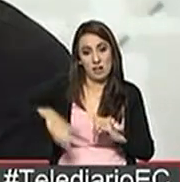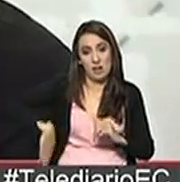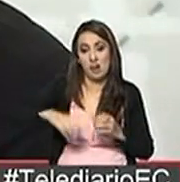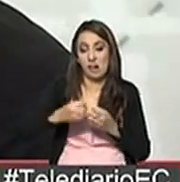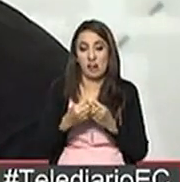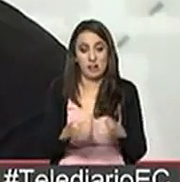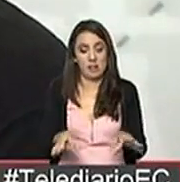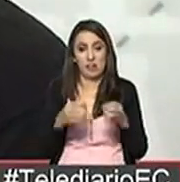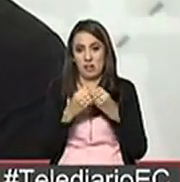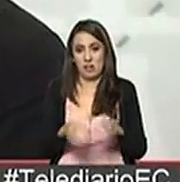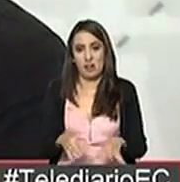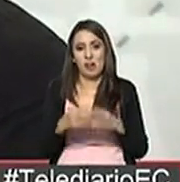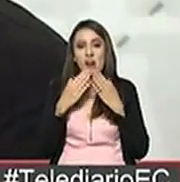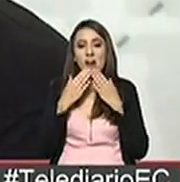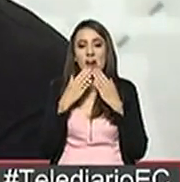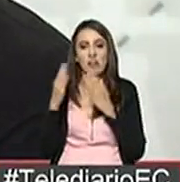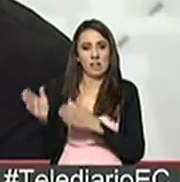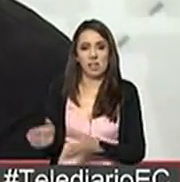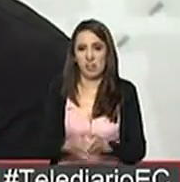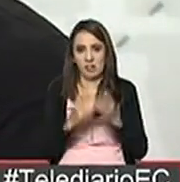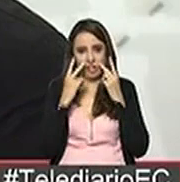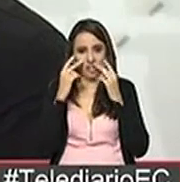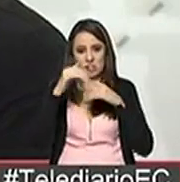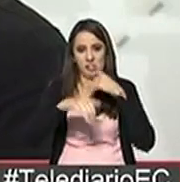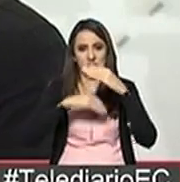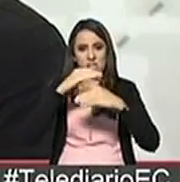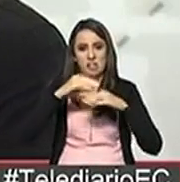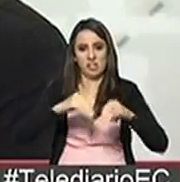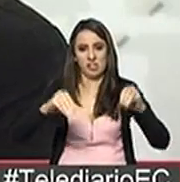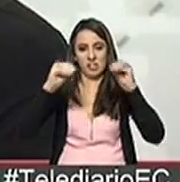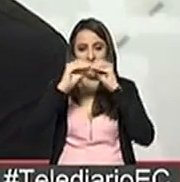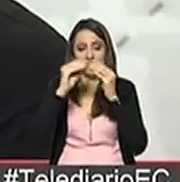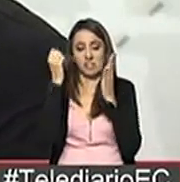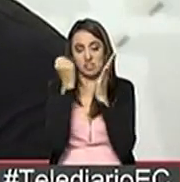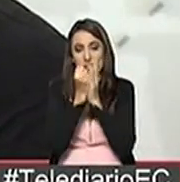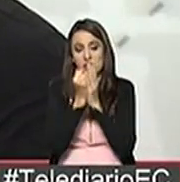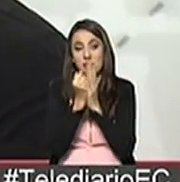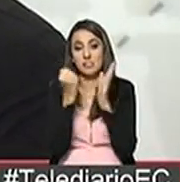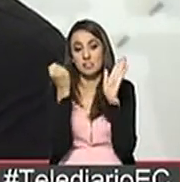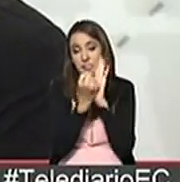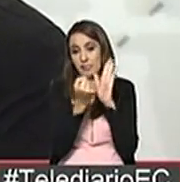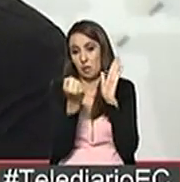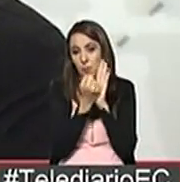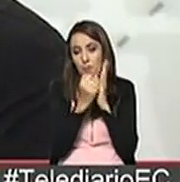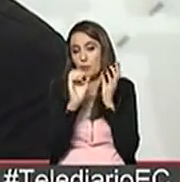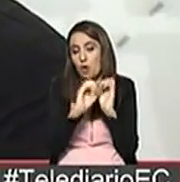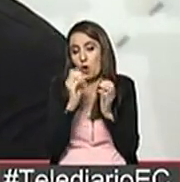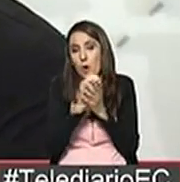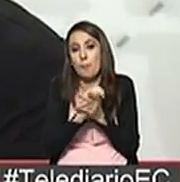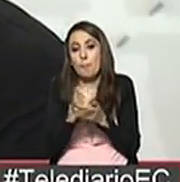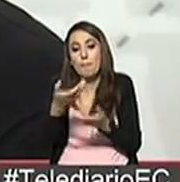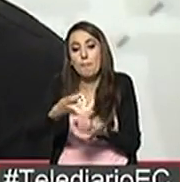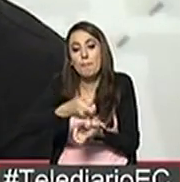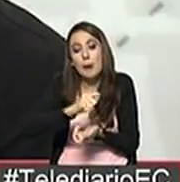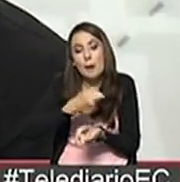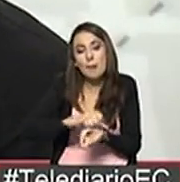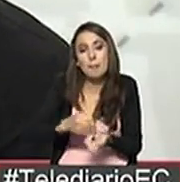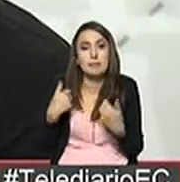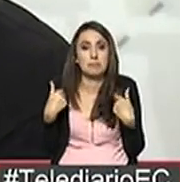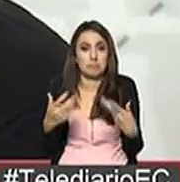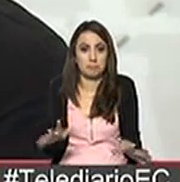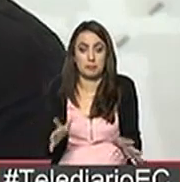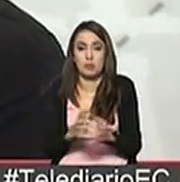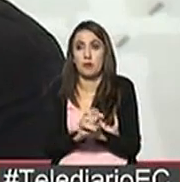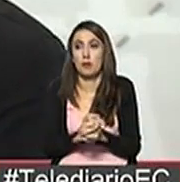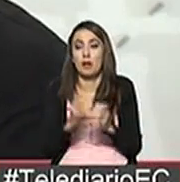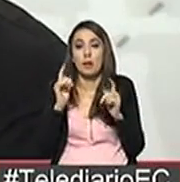perdido clientes porque no podemos, las etiquetas no han llegado a tiempo, a veces el sistema, porque nosotros tenemos estas